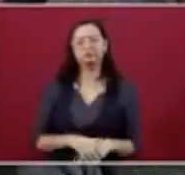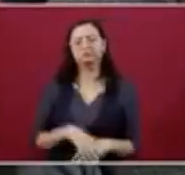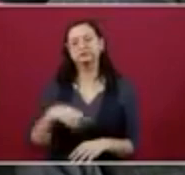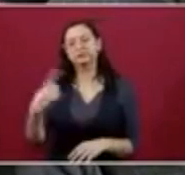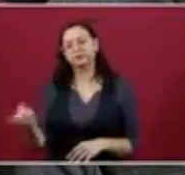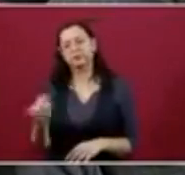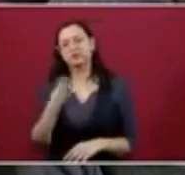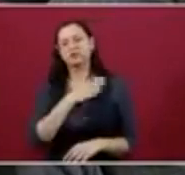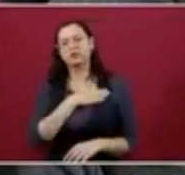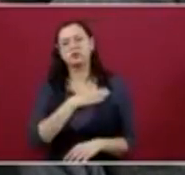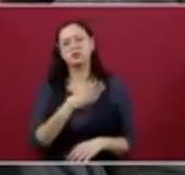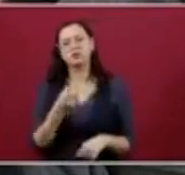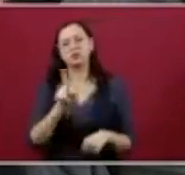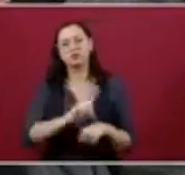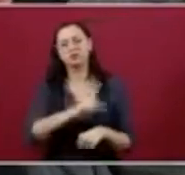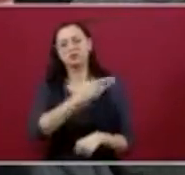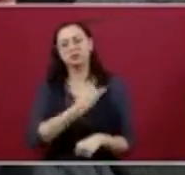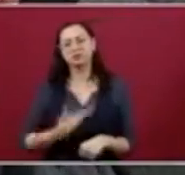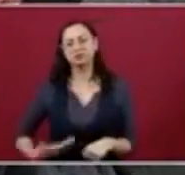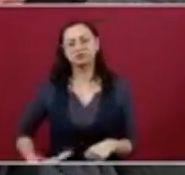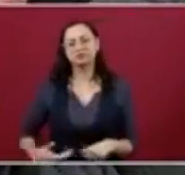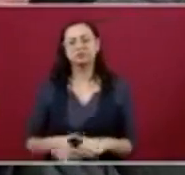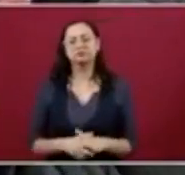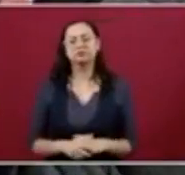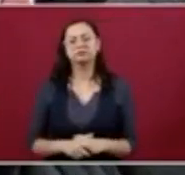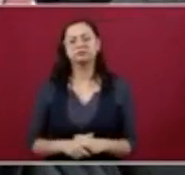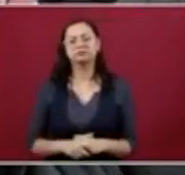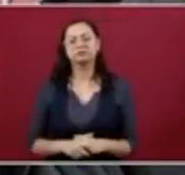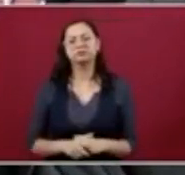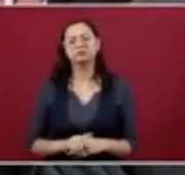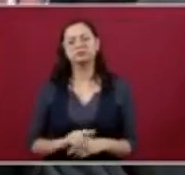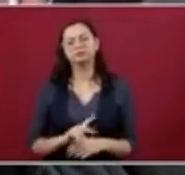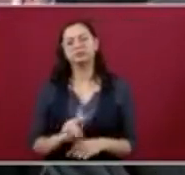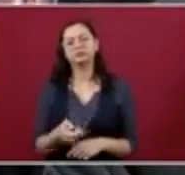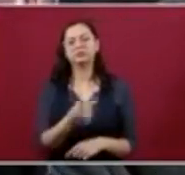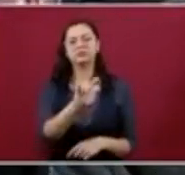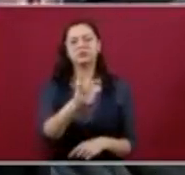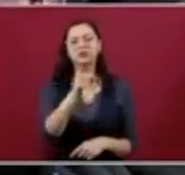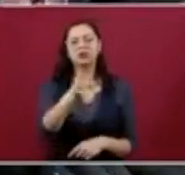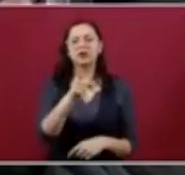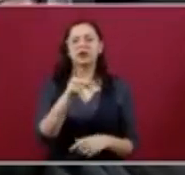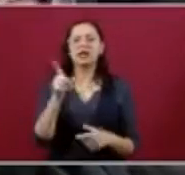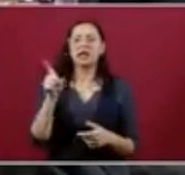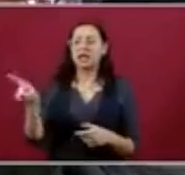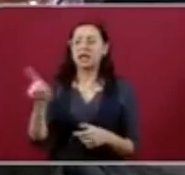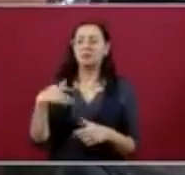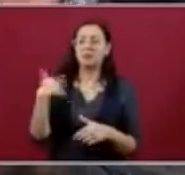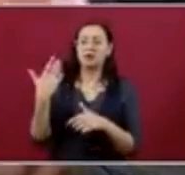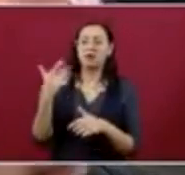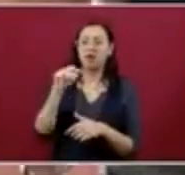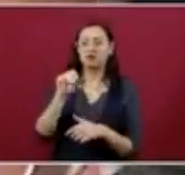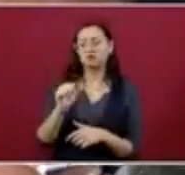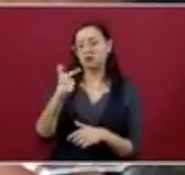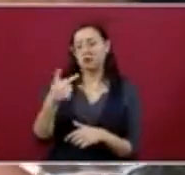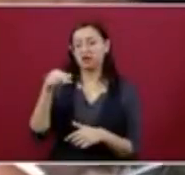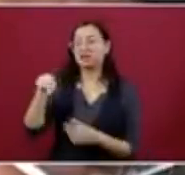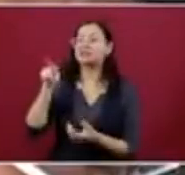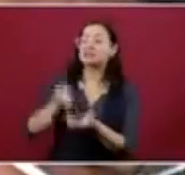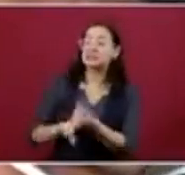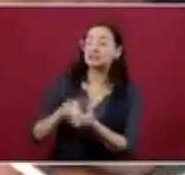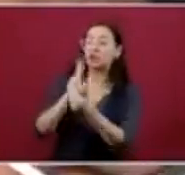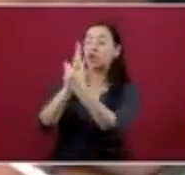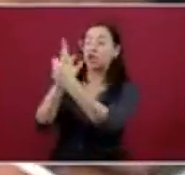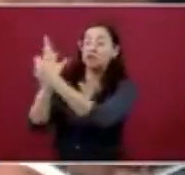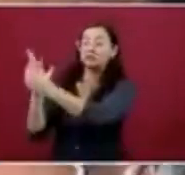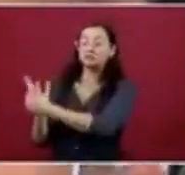revista Contralínea. Si tienen alguna idea del saqueo que sufrieron estos archivos que se van a abrir en su totalidad,